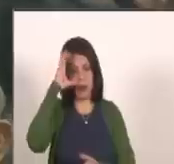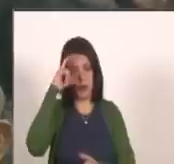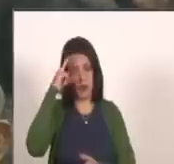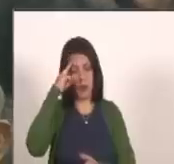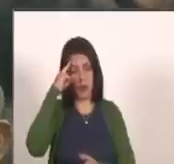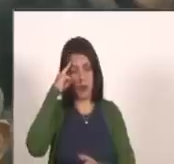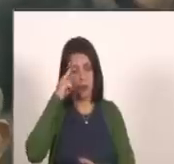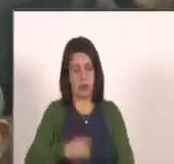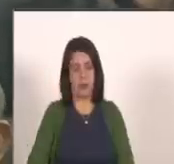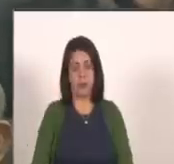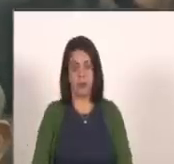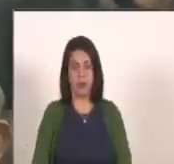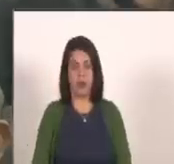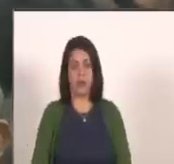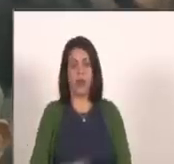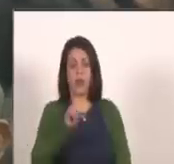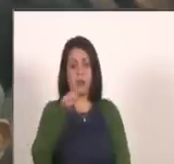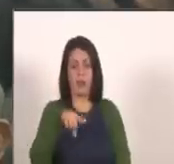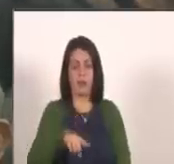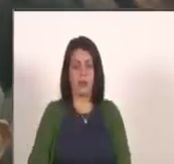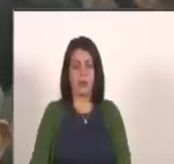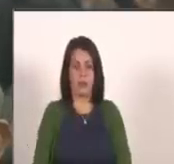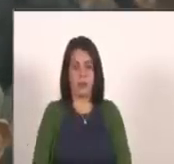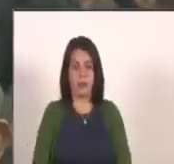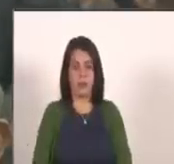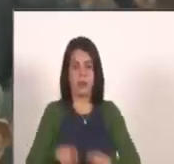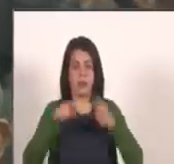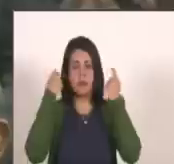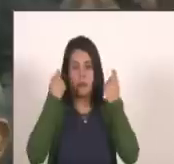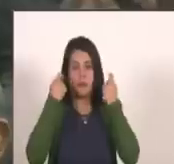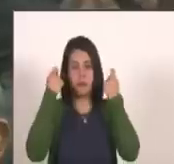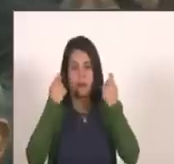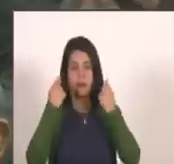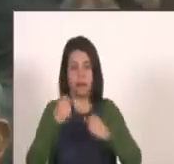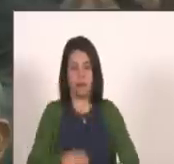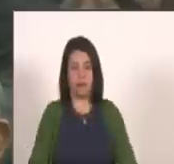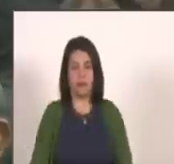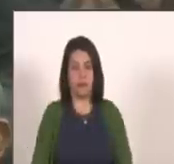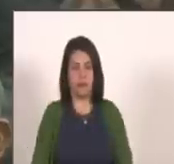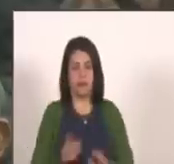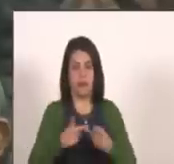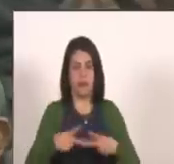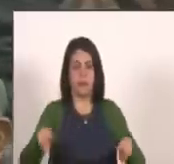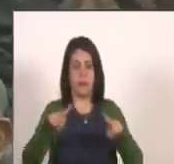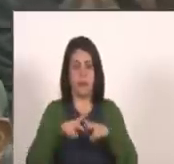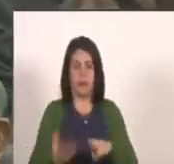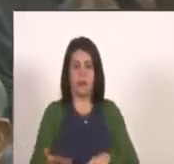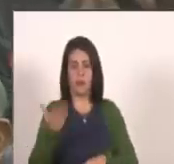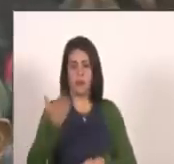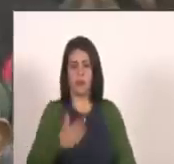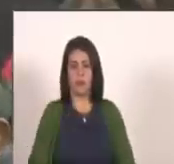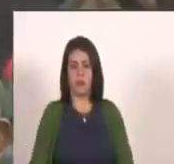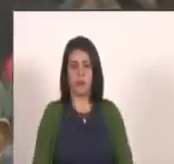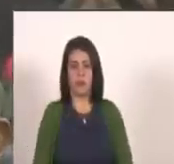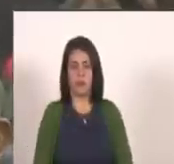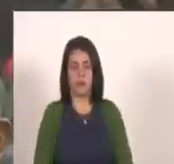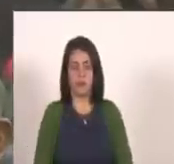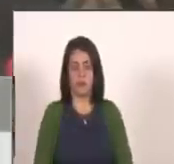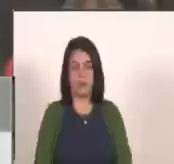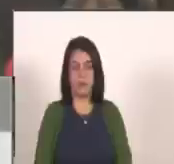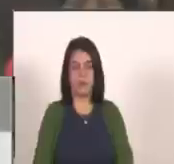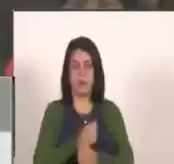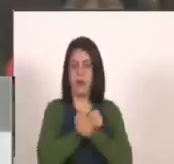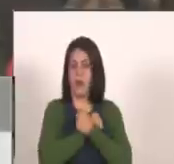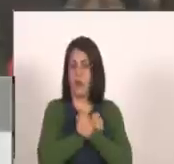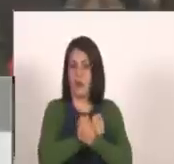conciencia crítica, sino además para promover en ellos valores fundamentales como